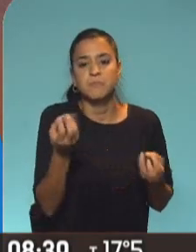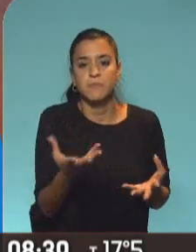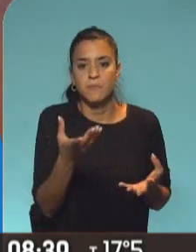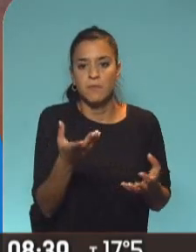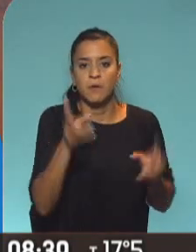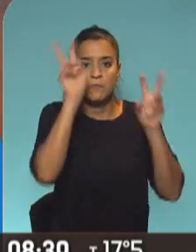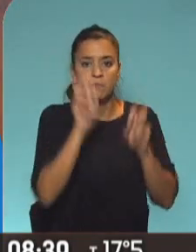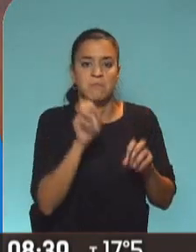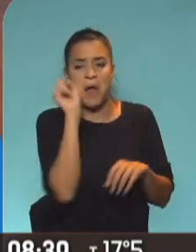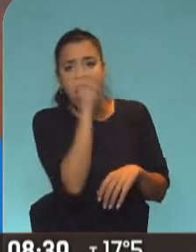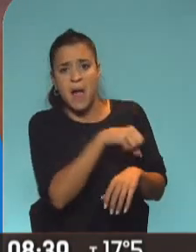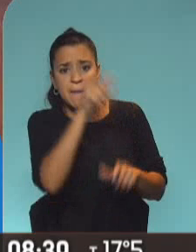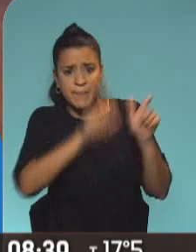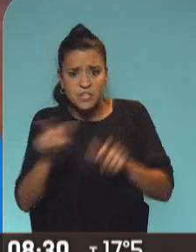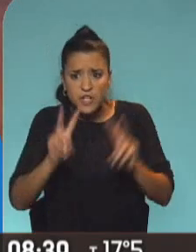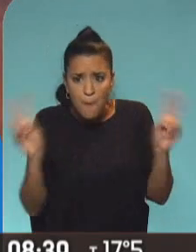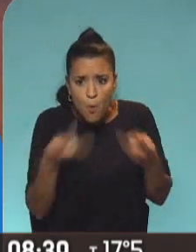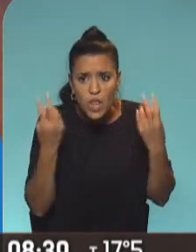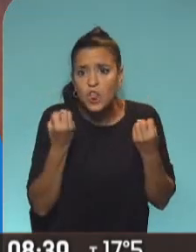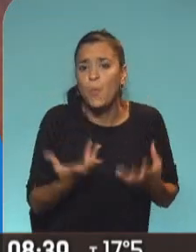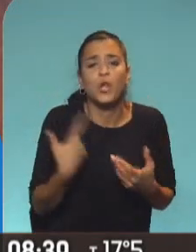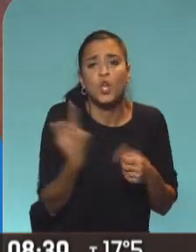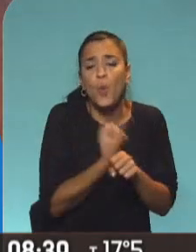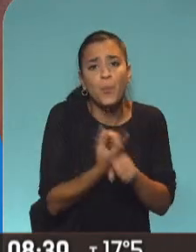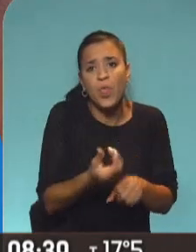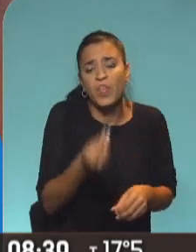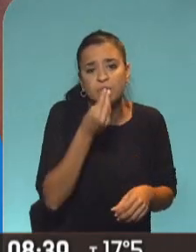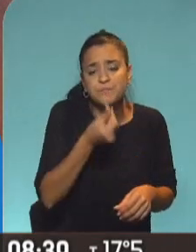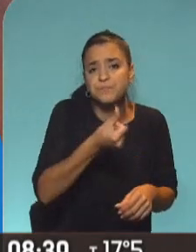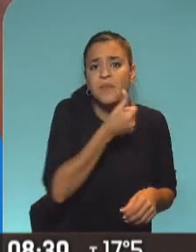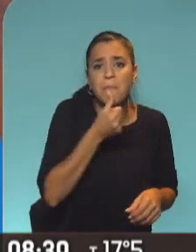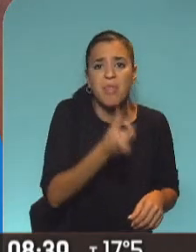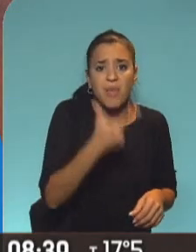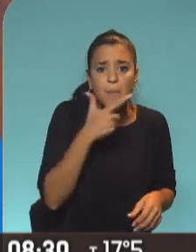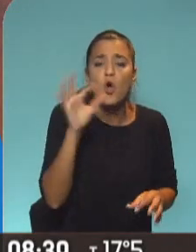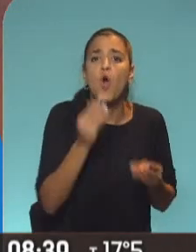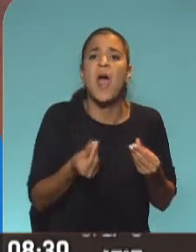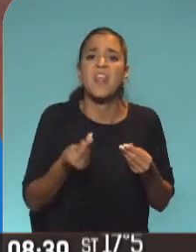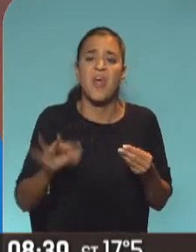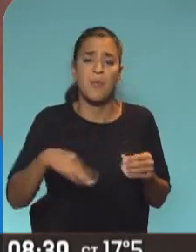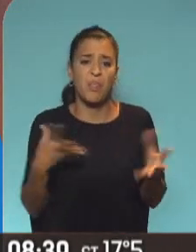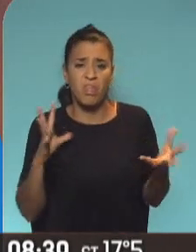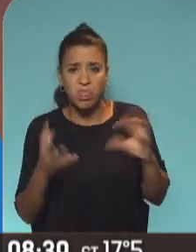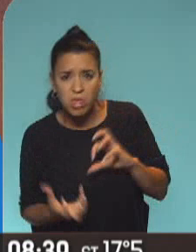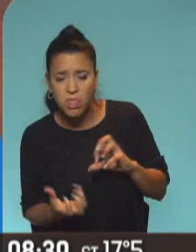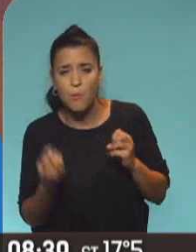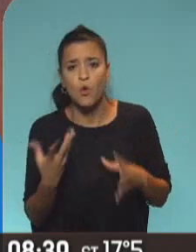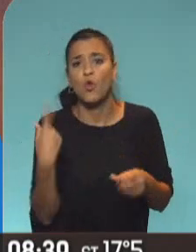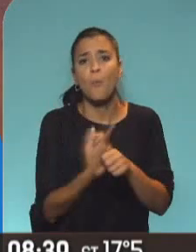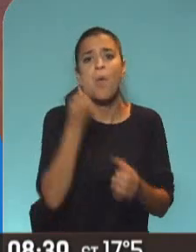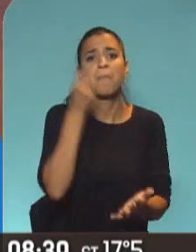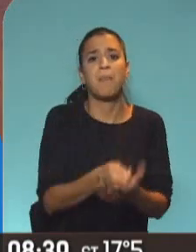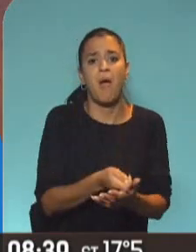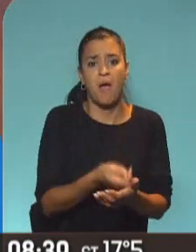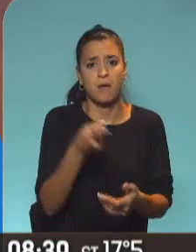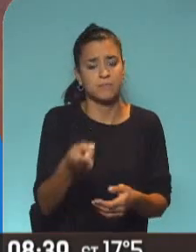este tema, donde hay gente que se está muriendo por no poder tomar los medicamentos o perdiendo calidad de vida por no poder pagar un medicamento? Un